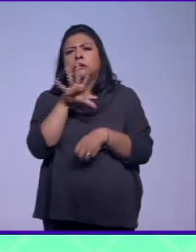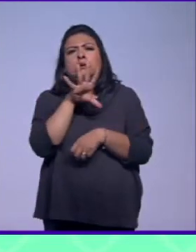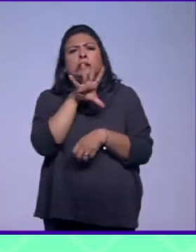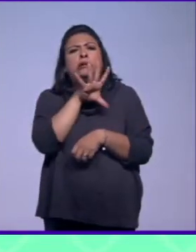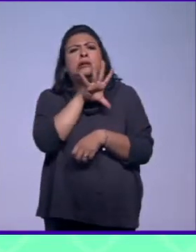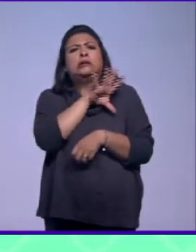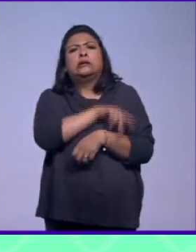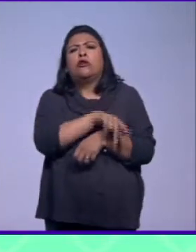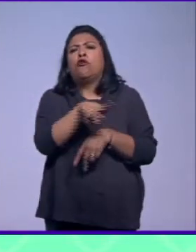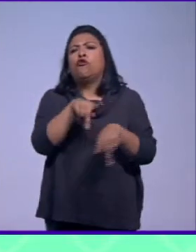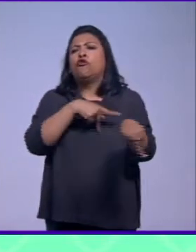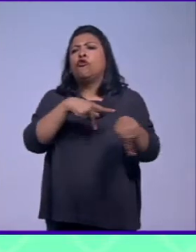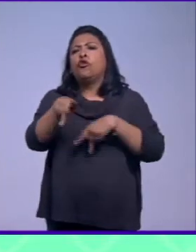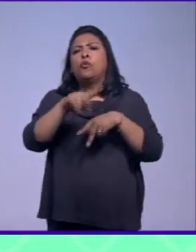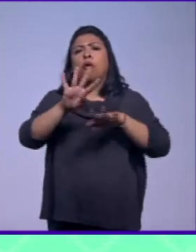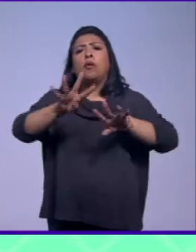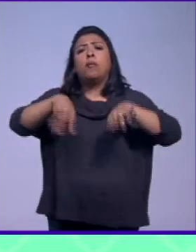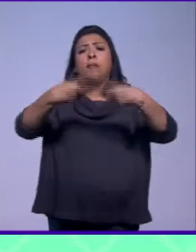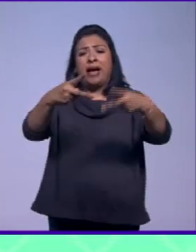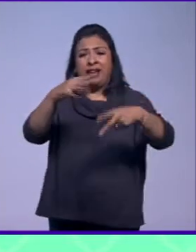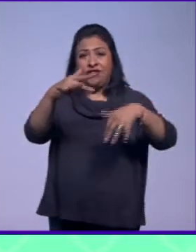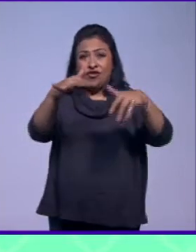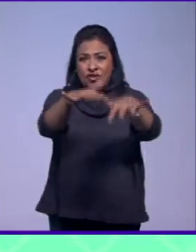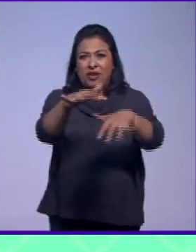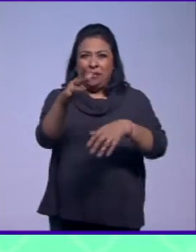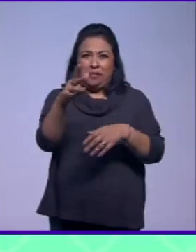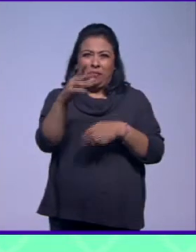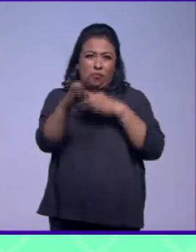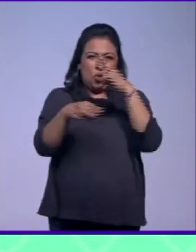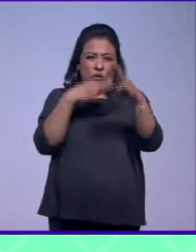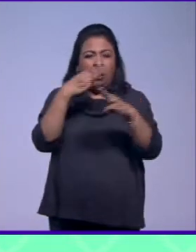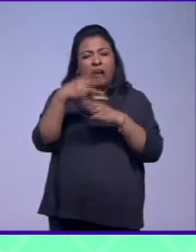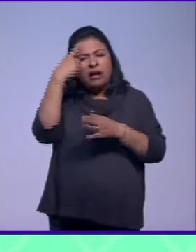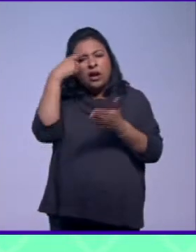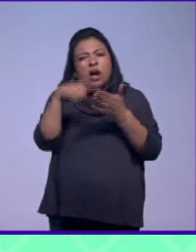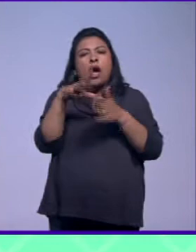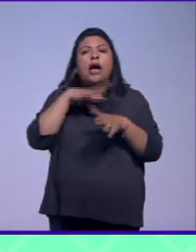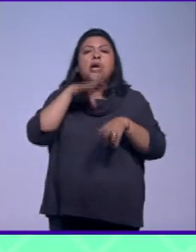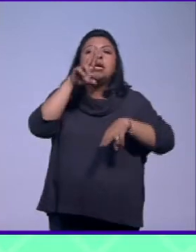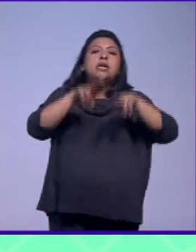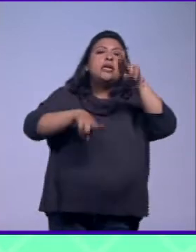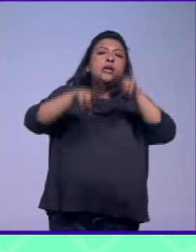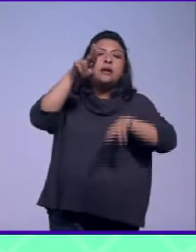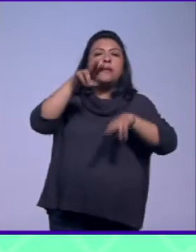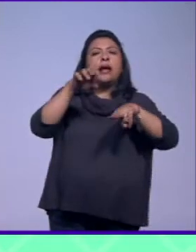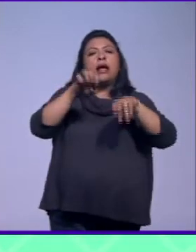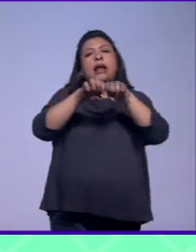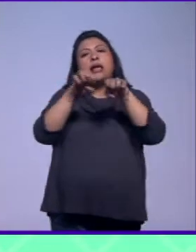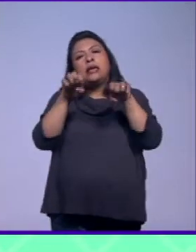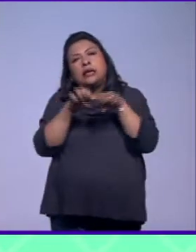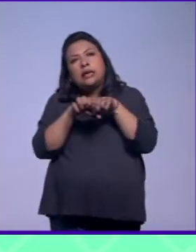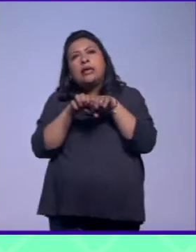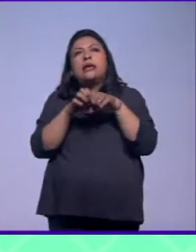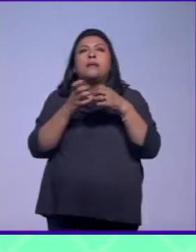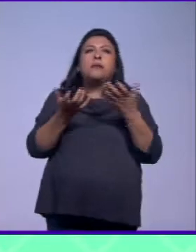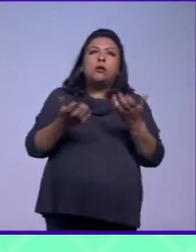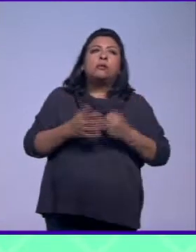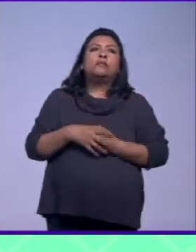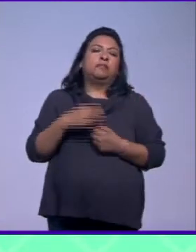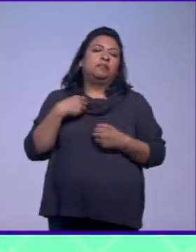fútbol van a tener en este mundial imagino que tendrá que ver con el nivel de del equipo y seguramente